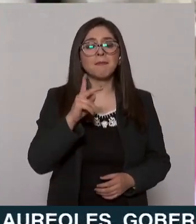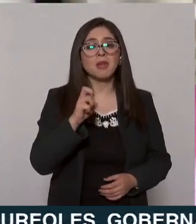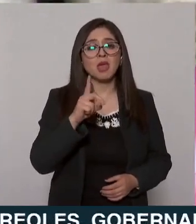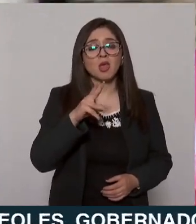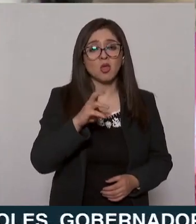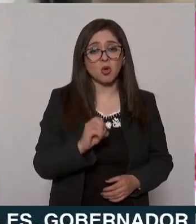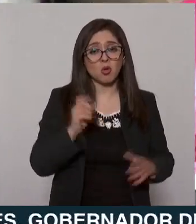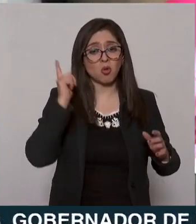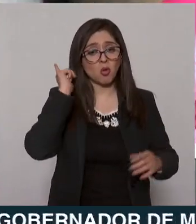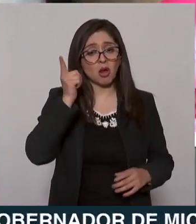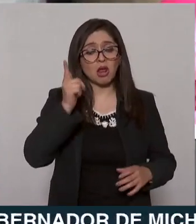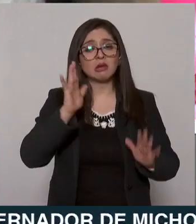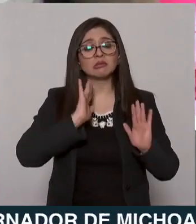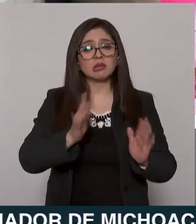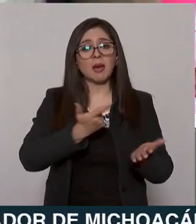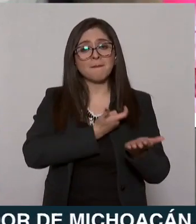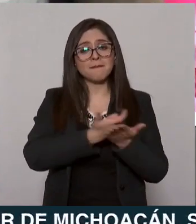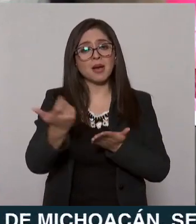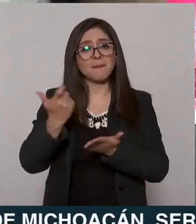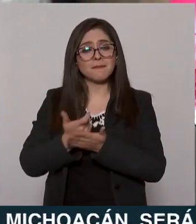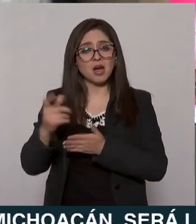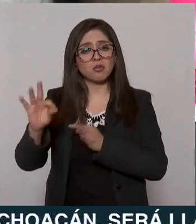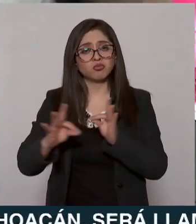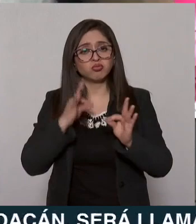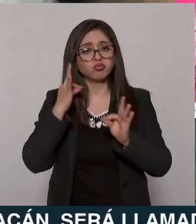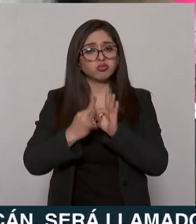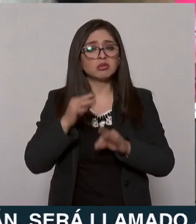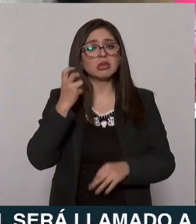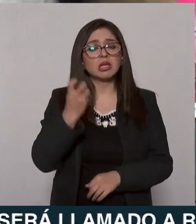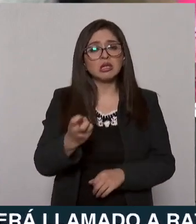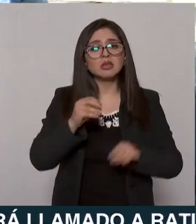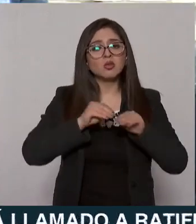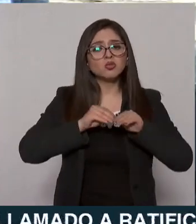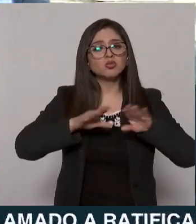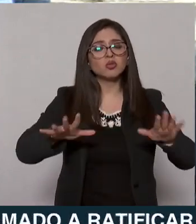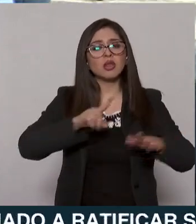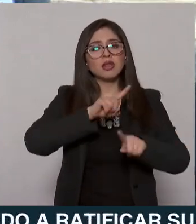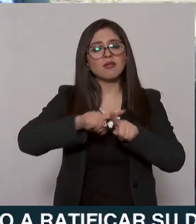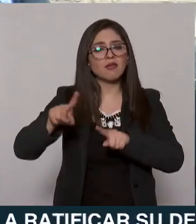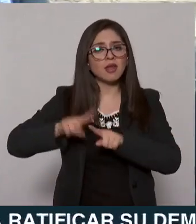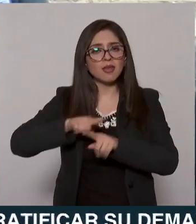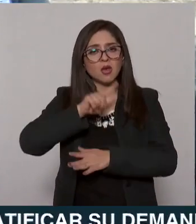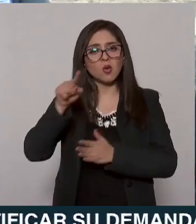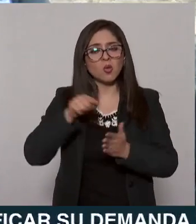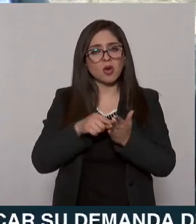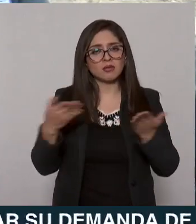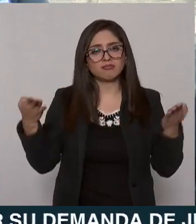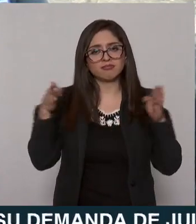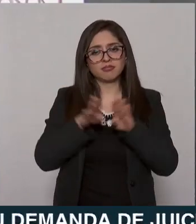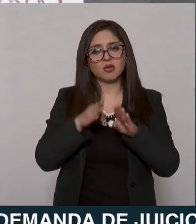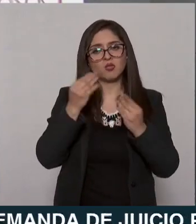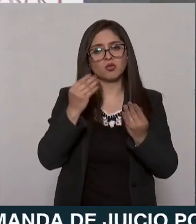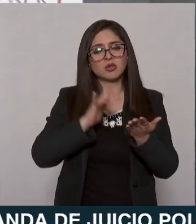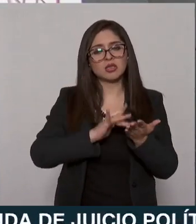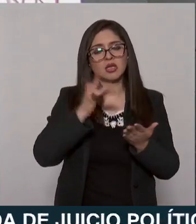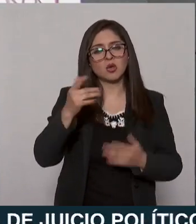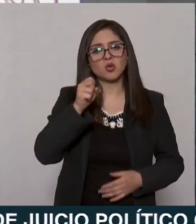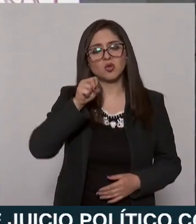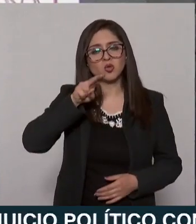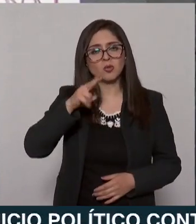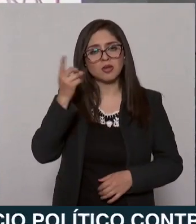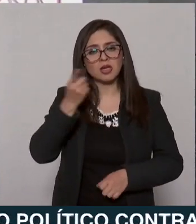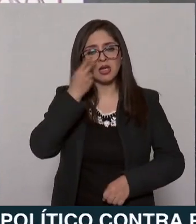espera que caigan los pagos y que se arregle este asunto, que abran los recintos que están cerrados. Muchísimas gracias, subdirector general de